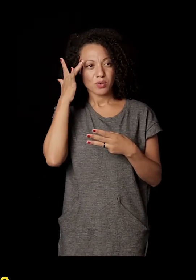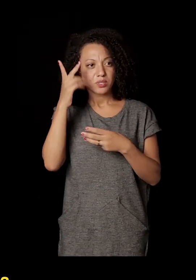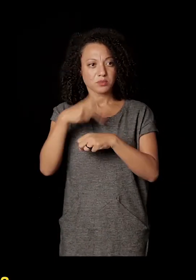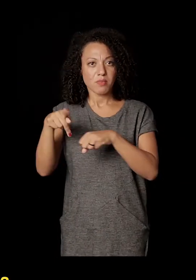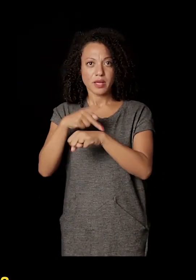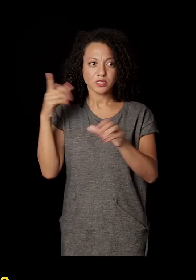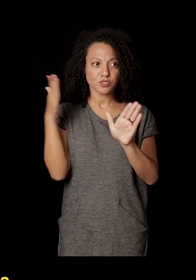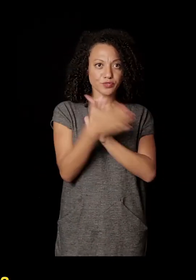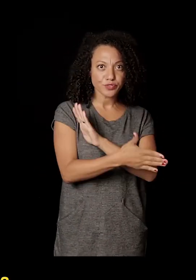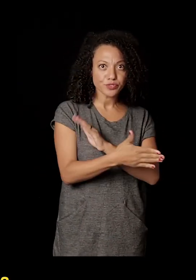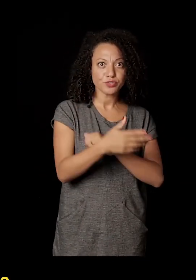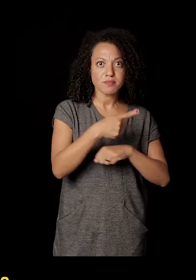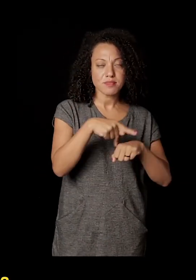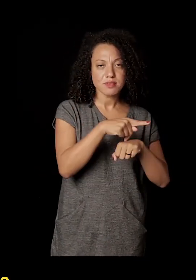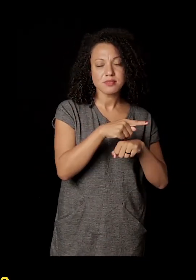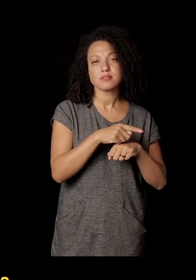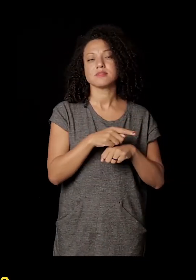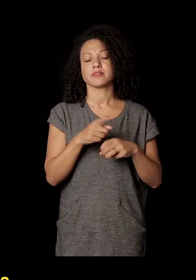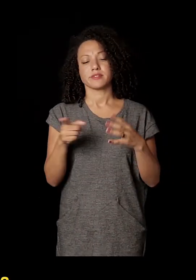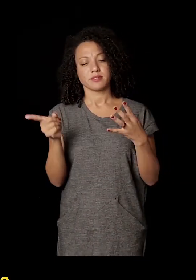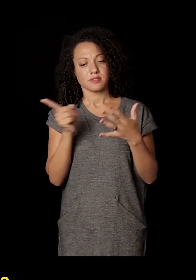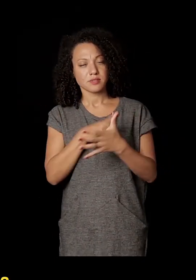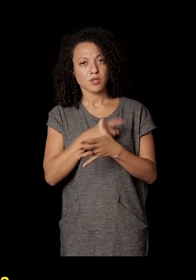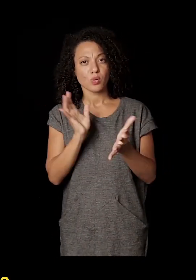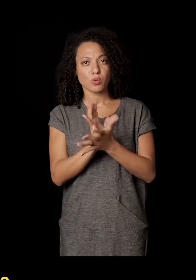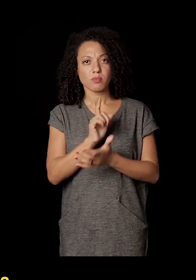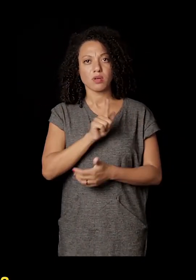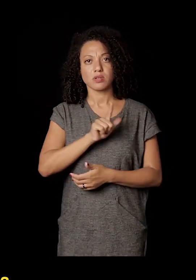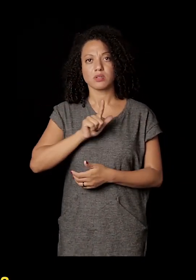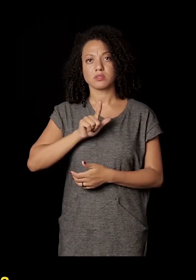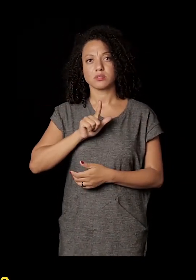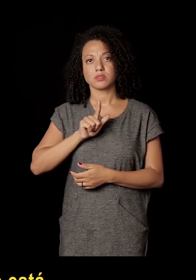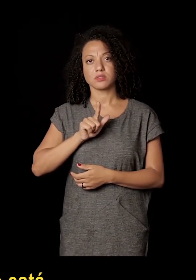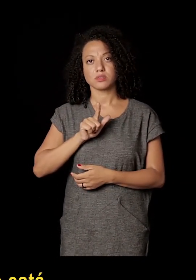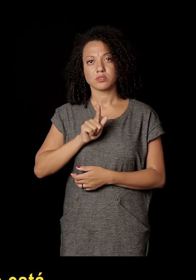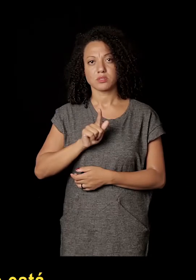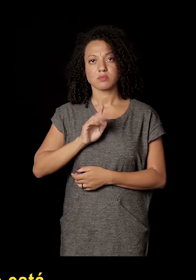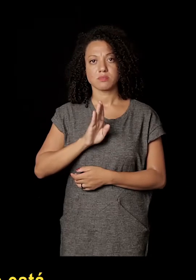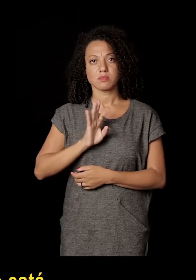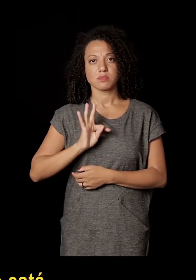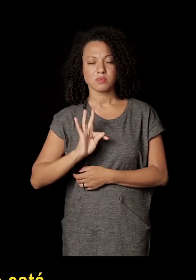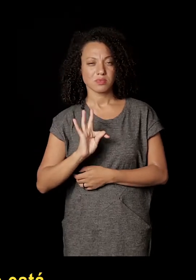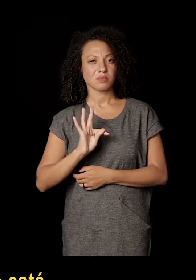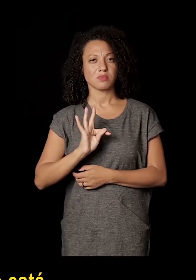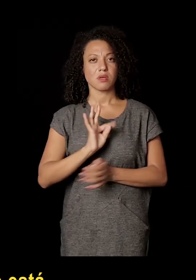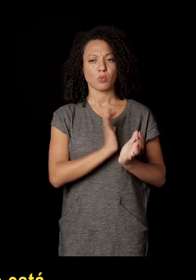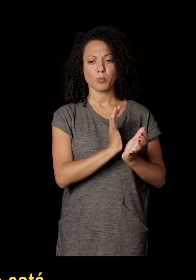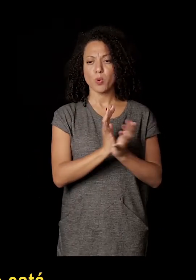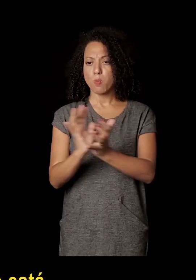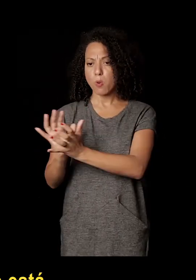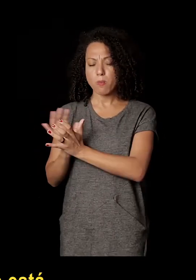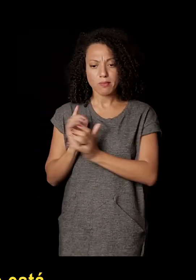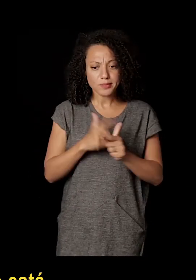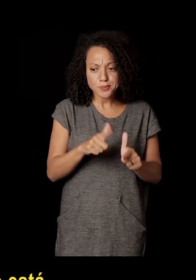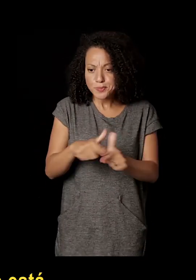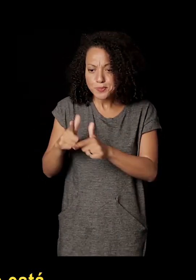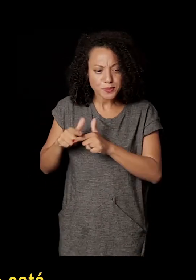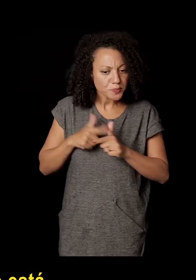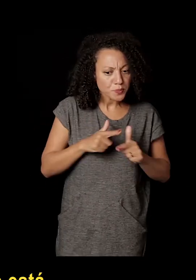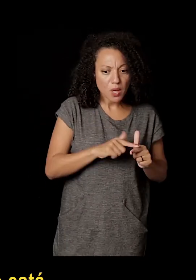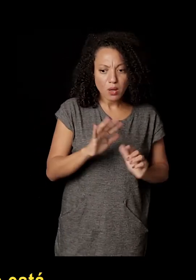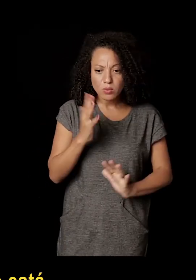el tema de los refugiados, la situación de los grupos LGBTI, tenemos que tomar las cosas que están ocurriendo en la ciudad